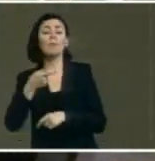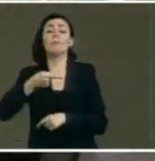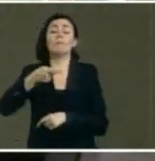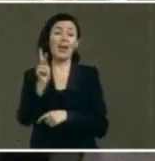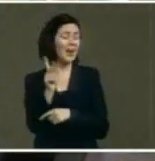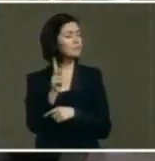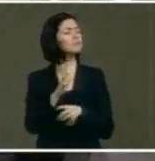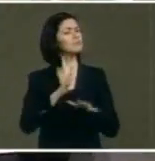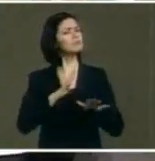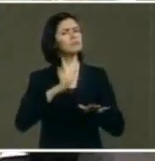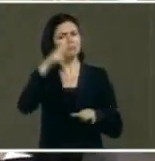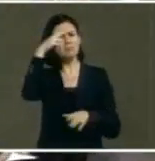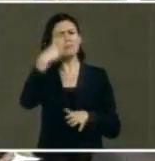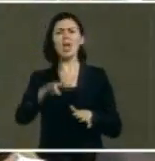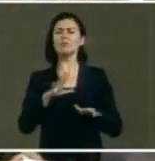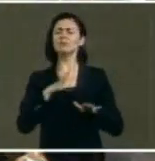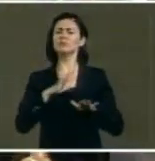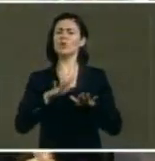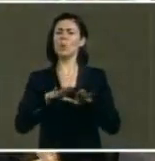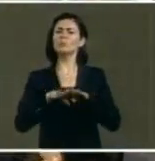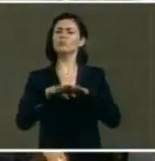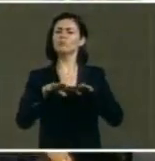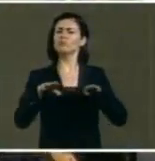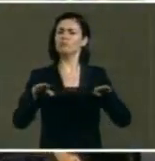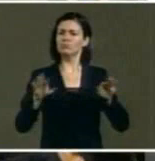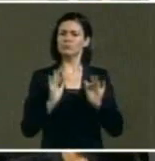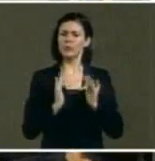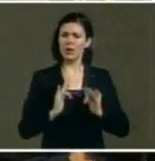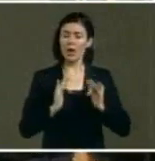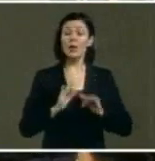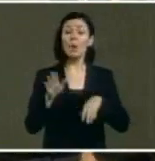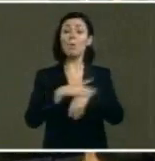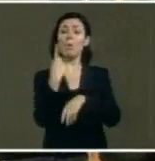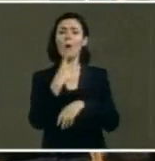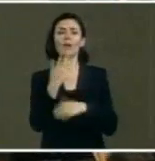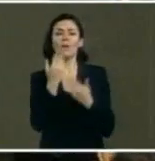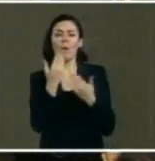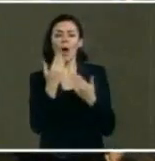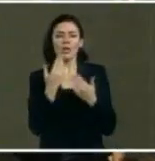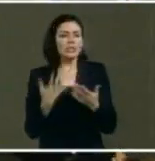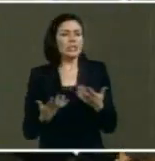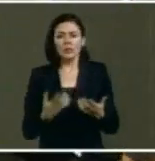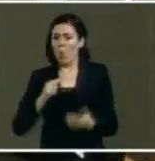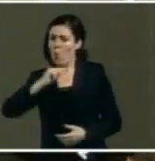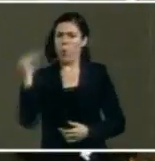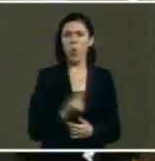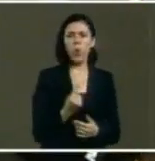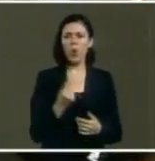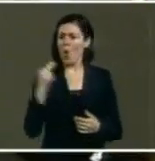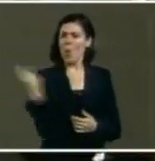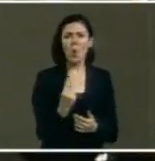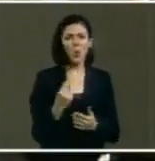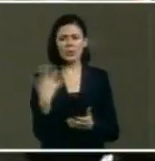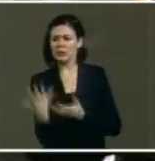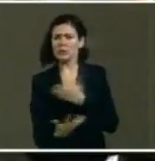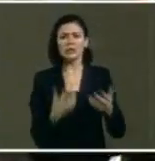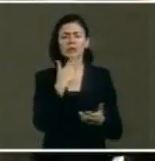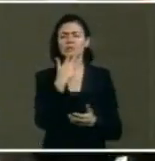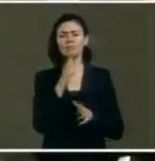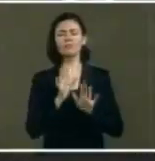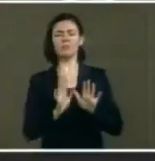permite hacer cambios y decidir sin sobresaltos, tomar las decisiones estratégicas para el